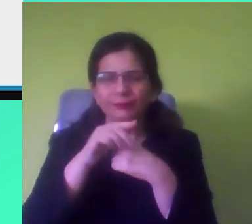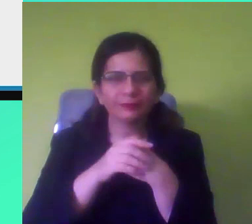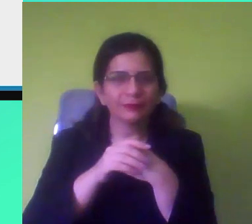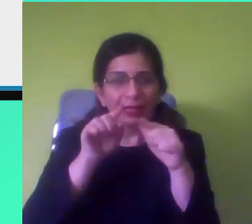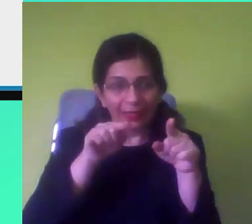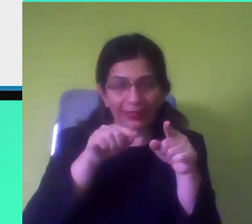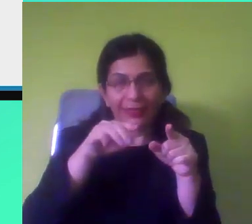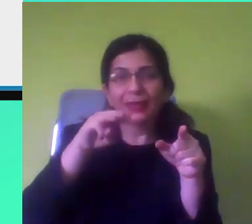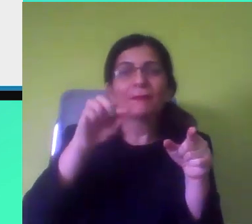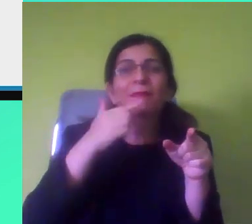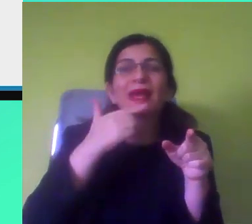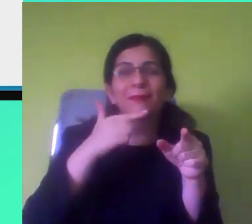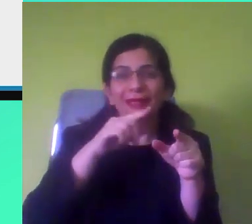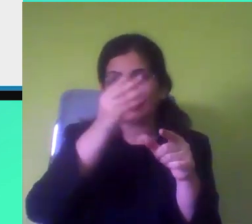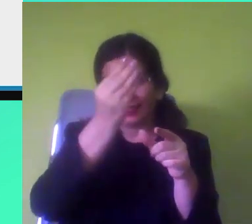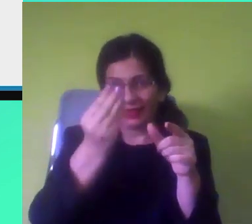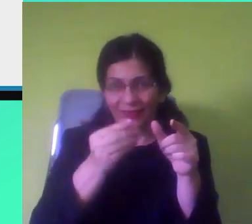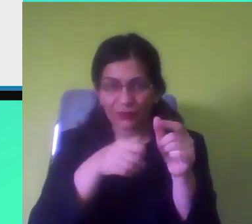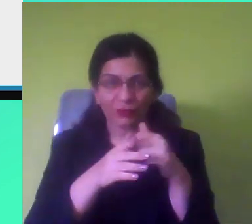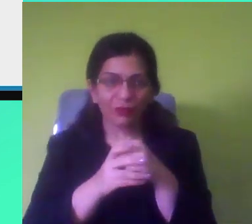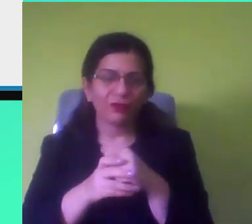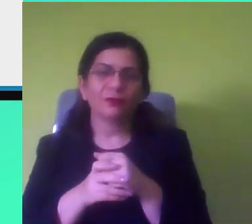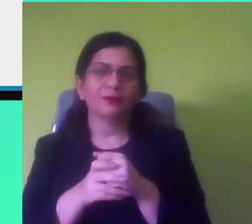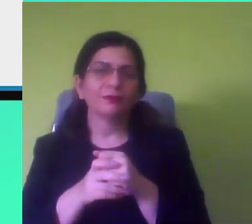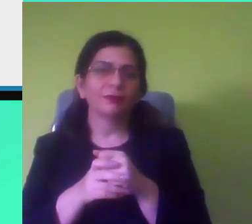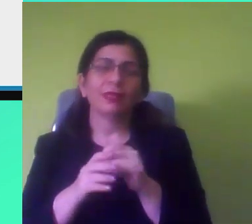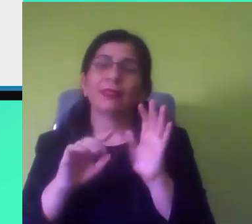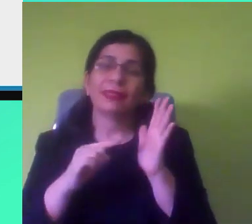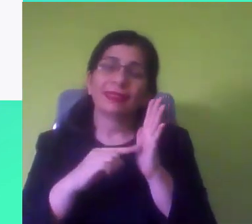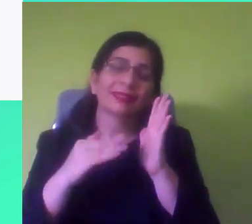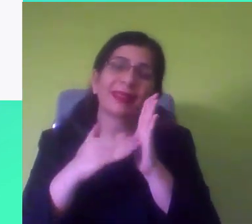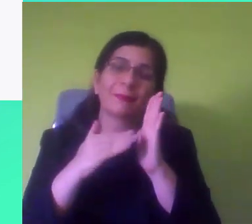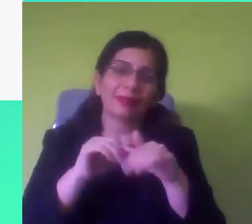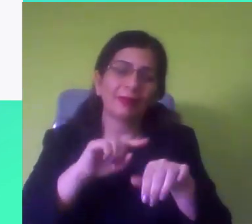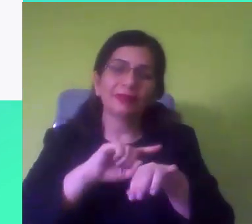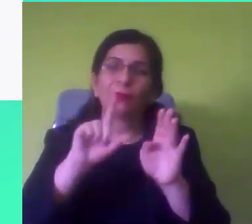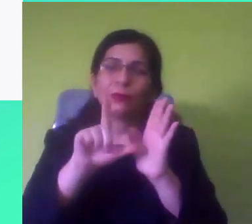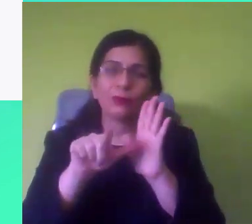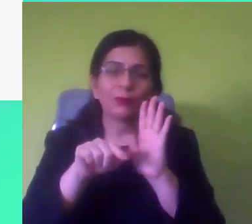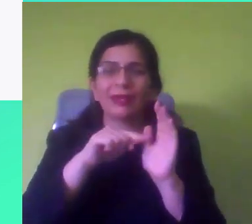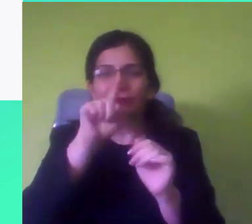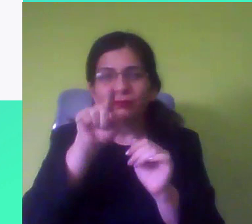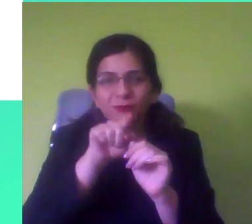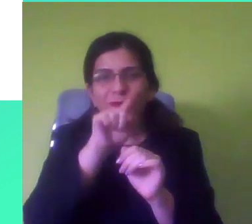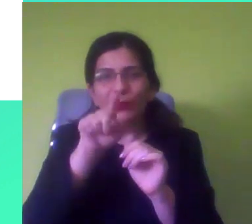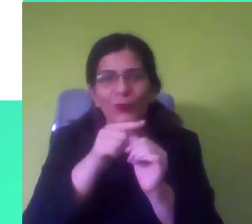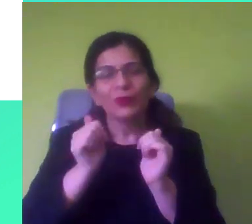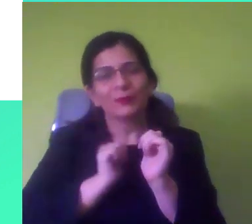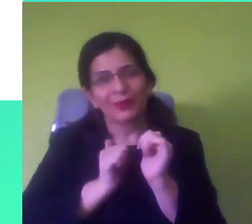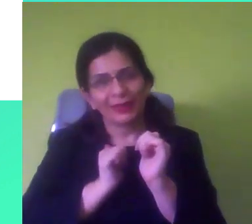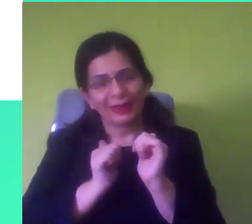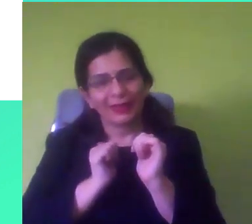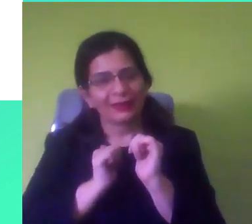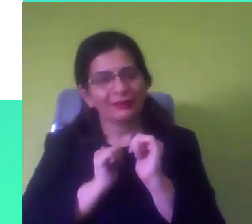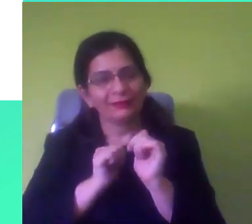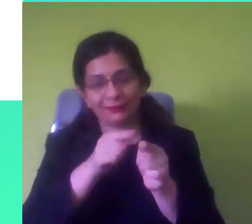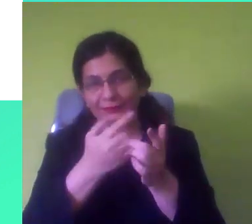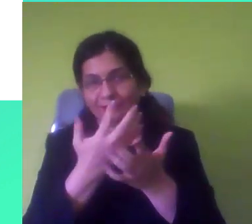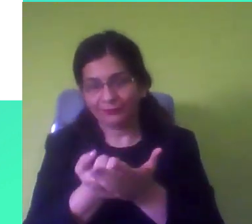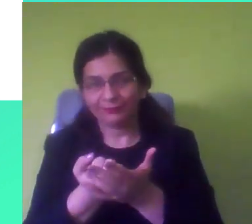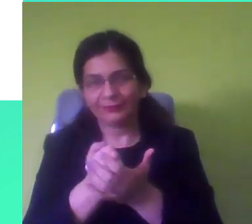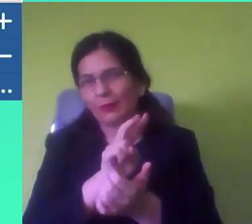servidor de mapas. Dependiendo de la velocidad de conexión puede tardar un poco porque estamos accediendo a la nube,